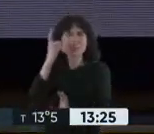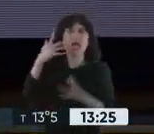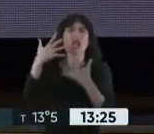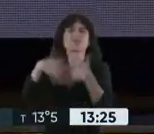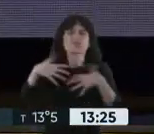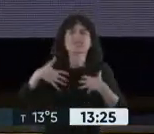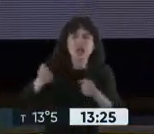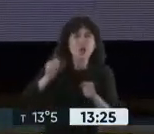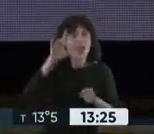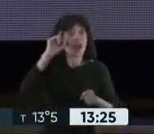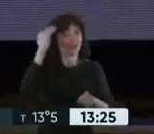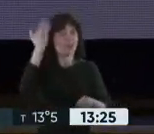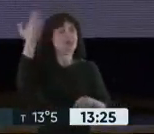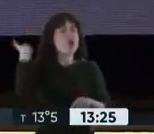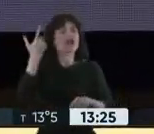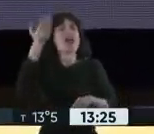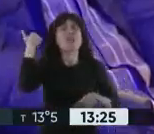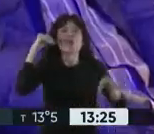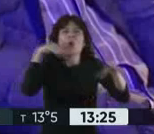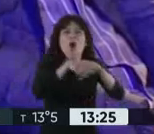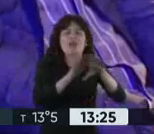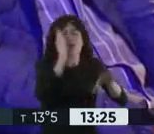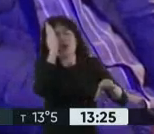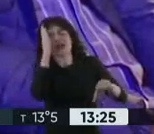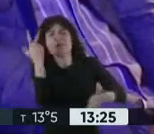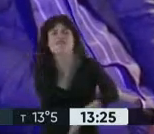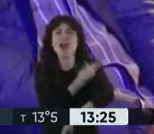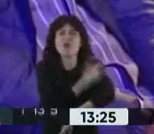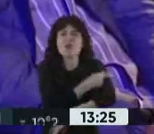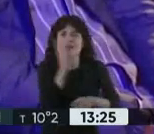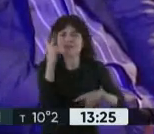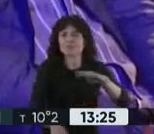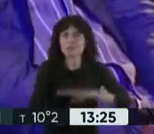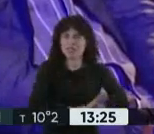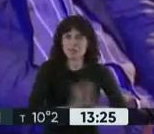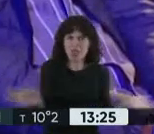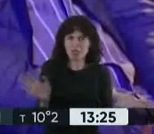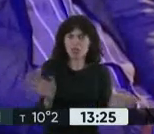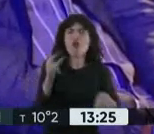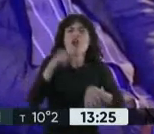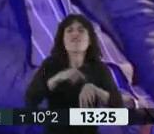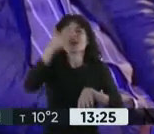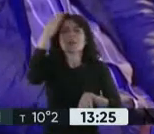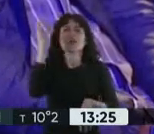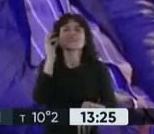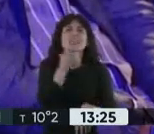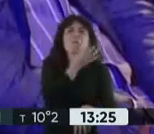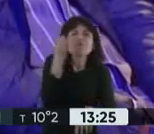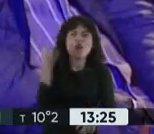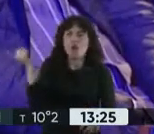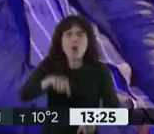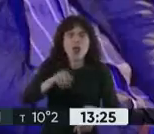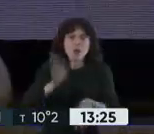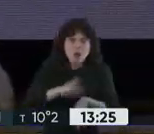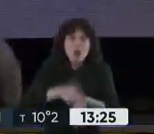Las vacunas se vencían en los galpones de la aduana. Hagamos memoria, el sarampión volvió a ser una enfermedad entre los